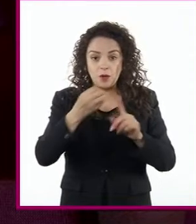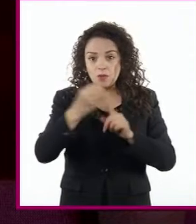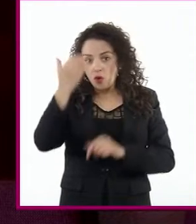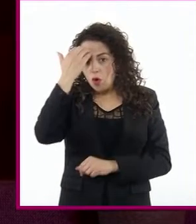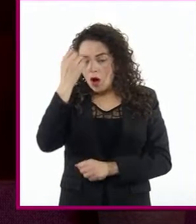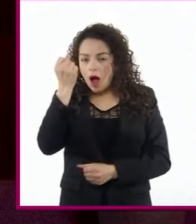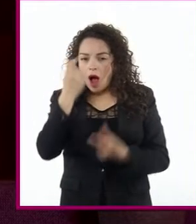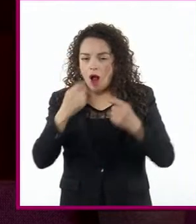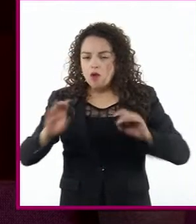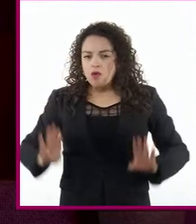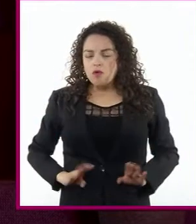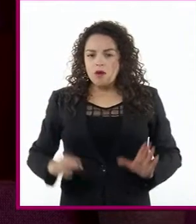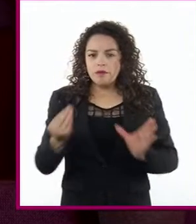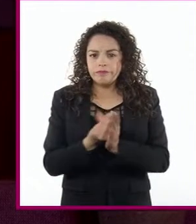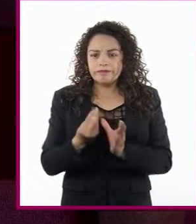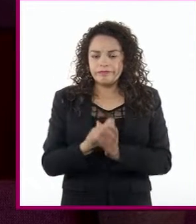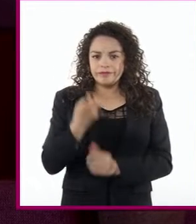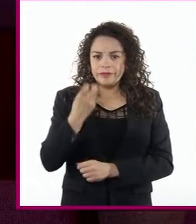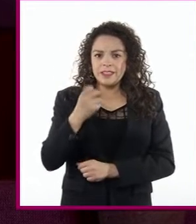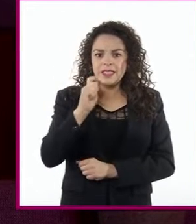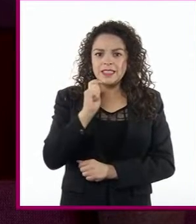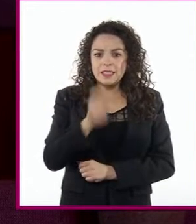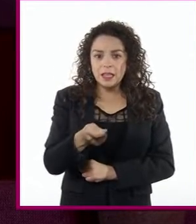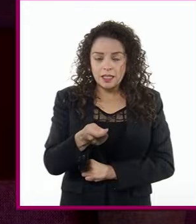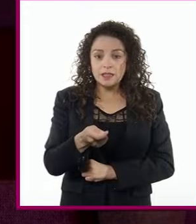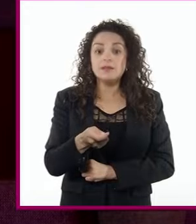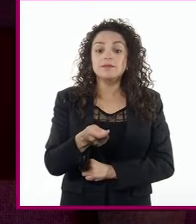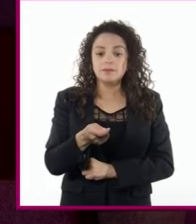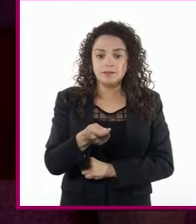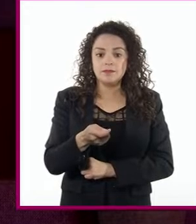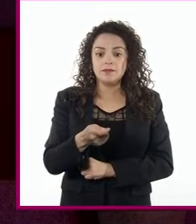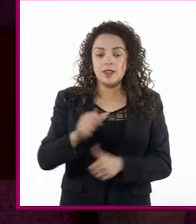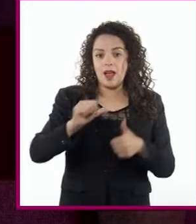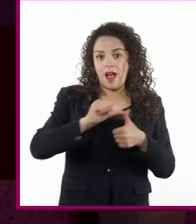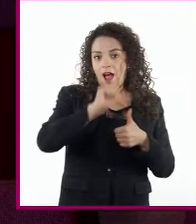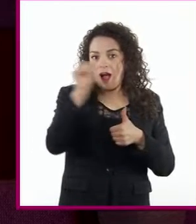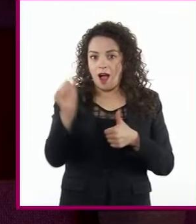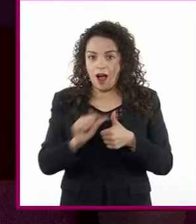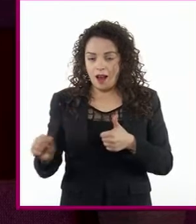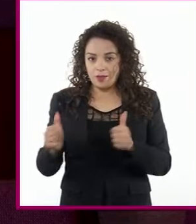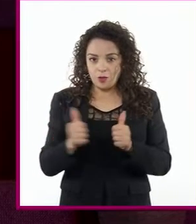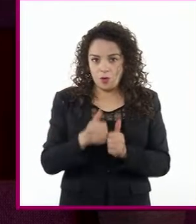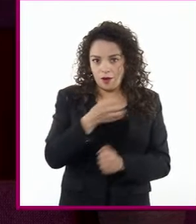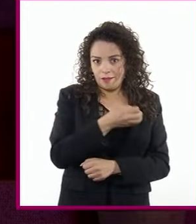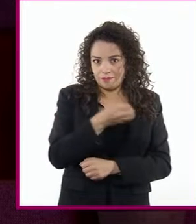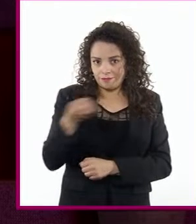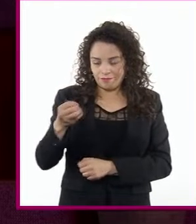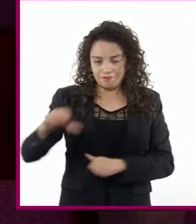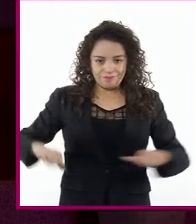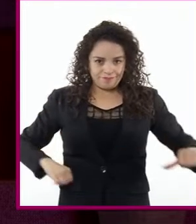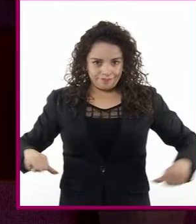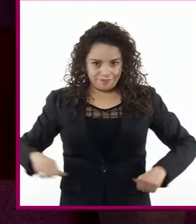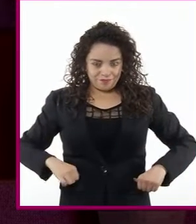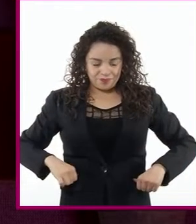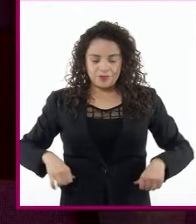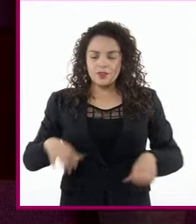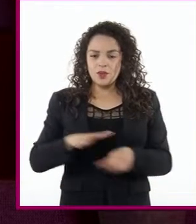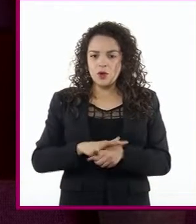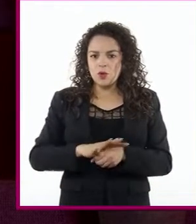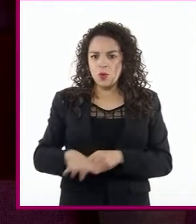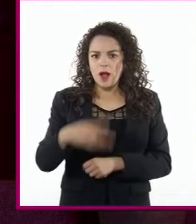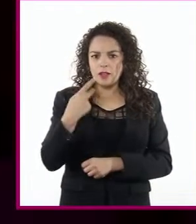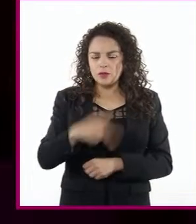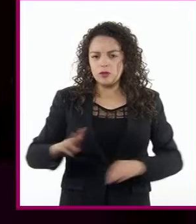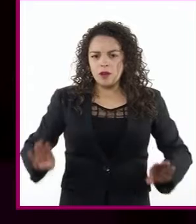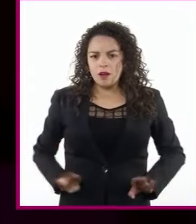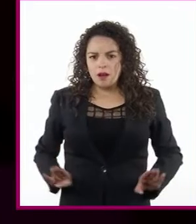características que posee esta singular disciplina artística. ¿Cuáles son las características de las obras